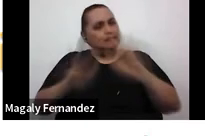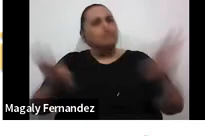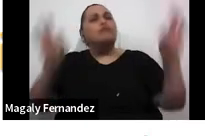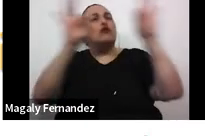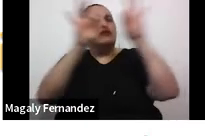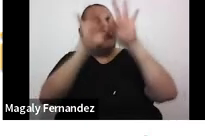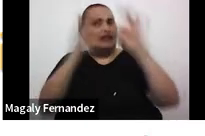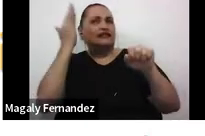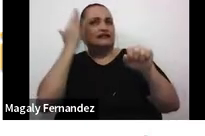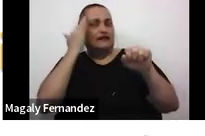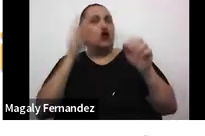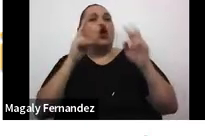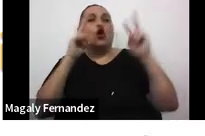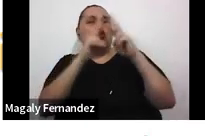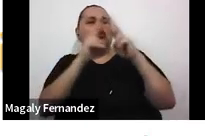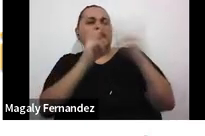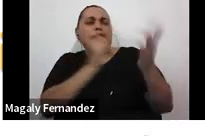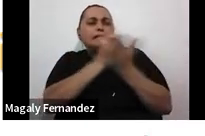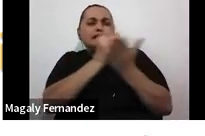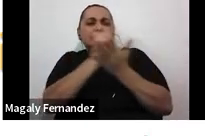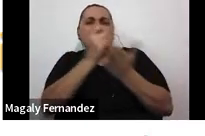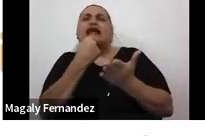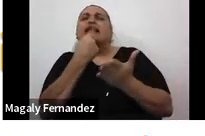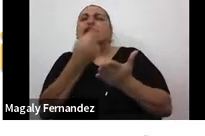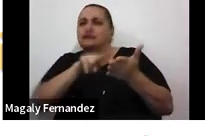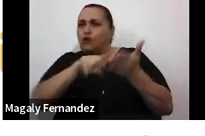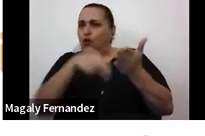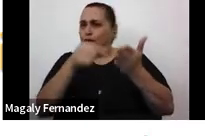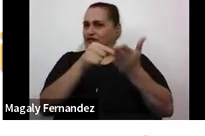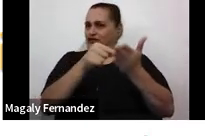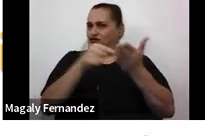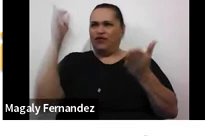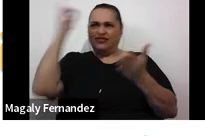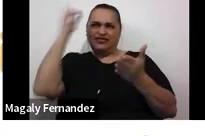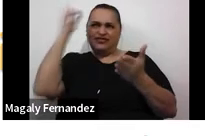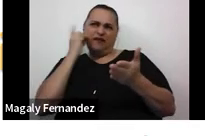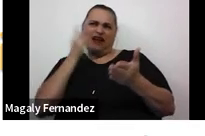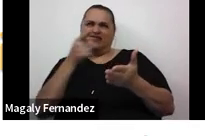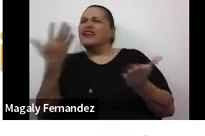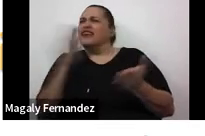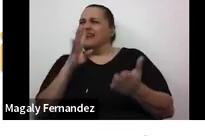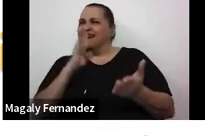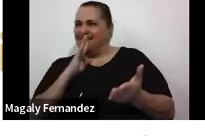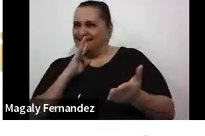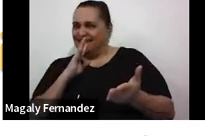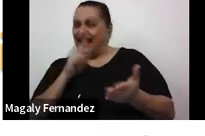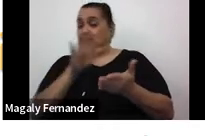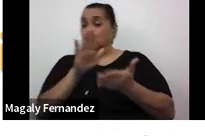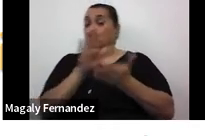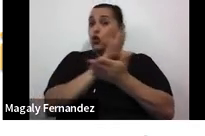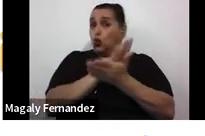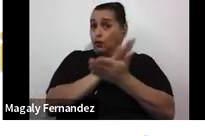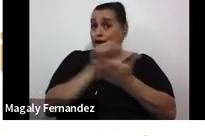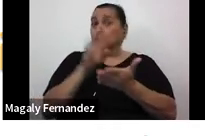eso Investigar qué es lo que dice la tal convención que está diciendo damares hace rato que por cierto es que son documentos que habla